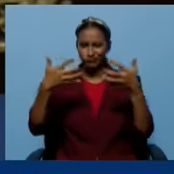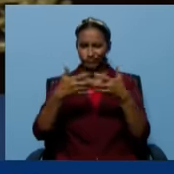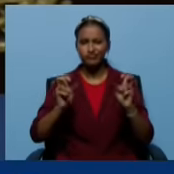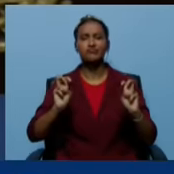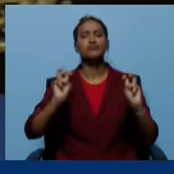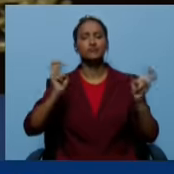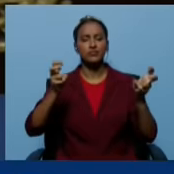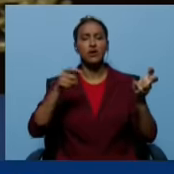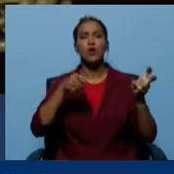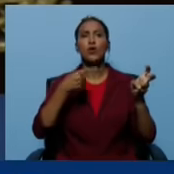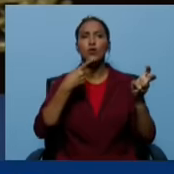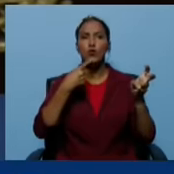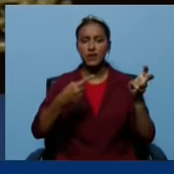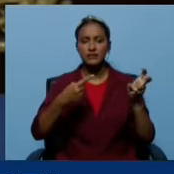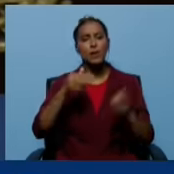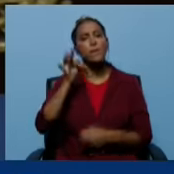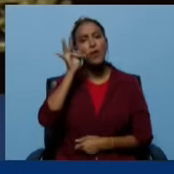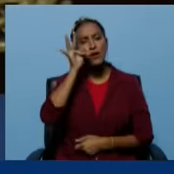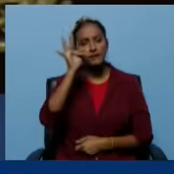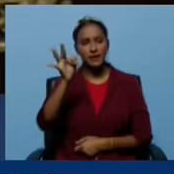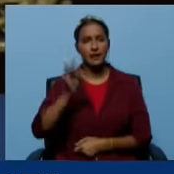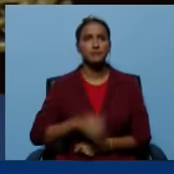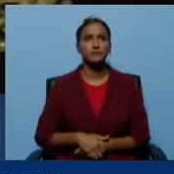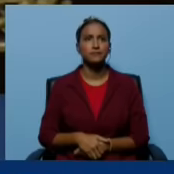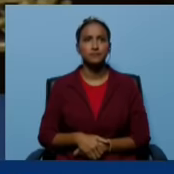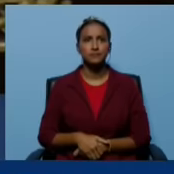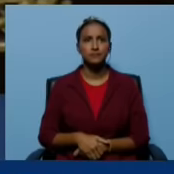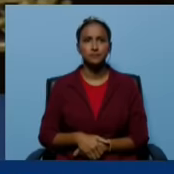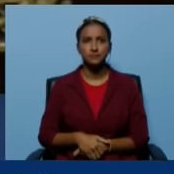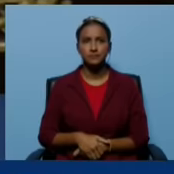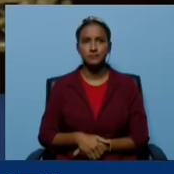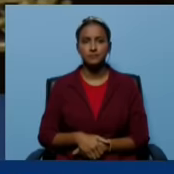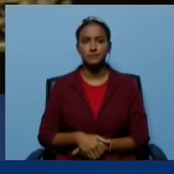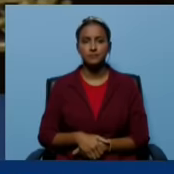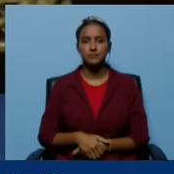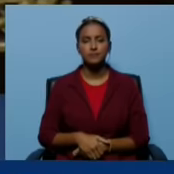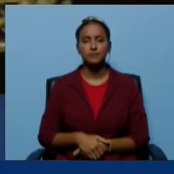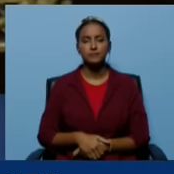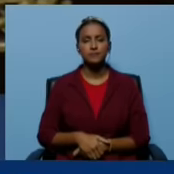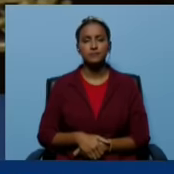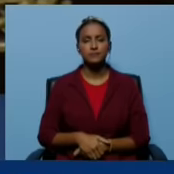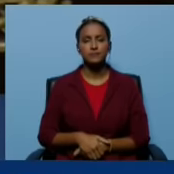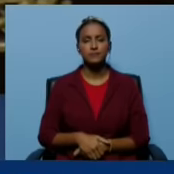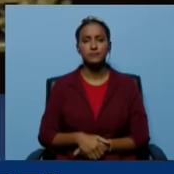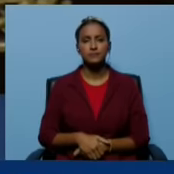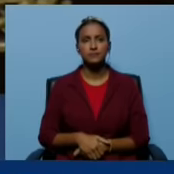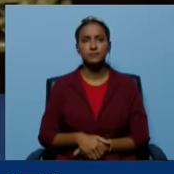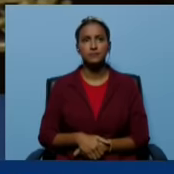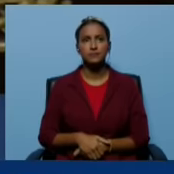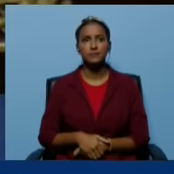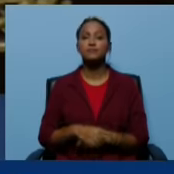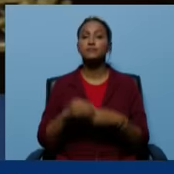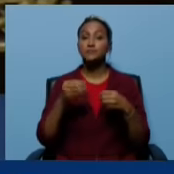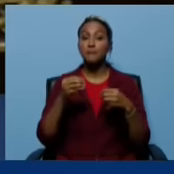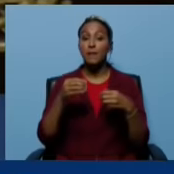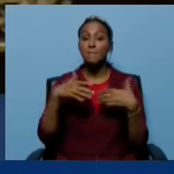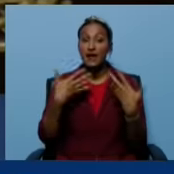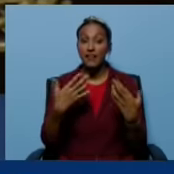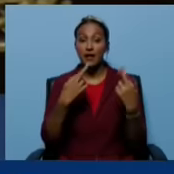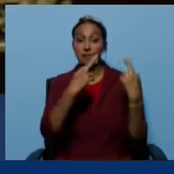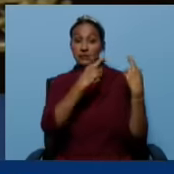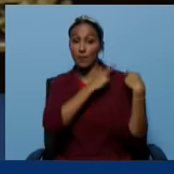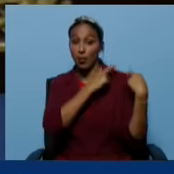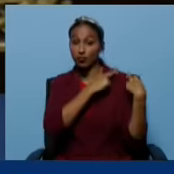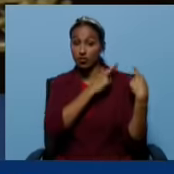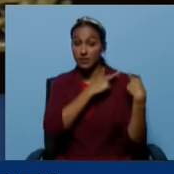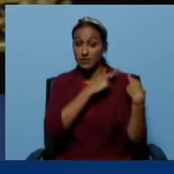indicado por el Fiscal General, son para, abro comillas, determinar las responsabilidades